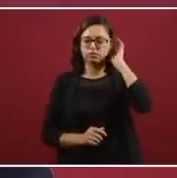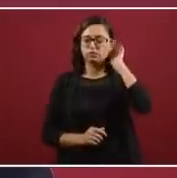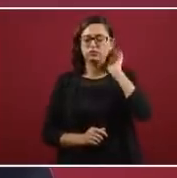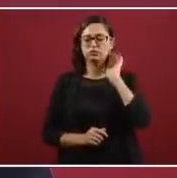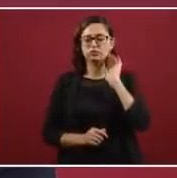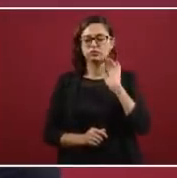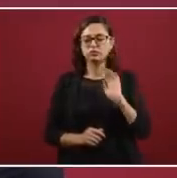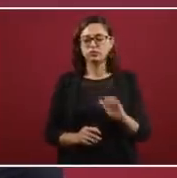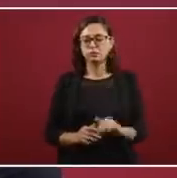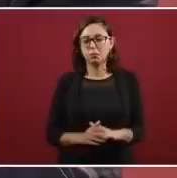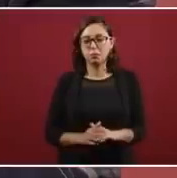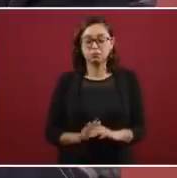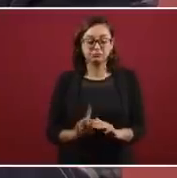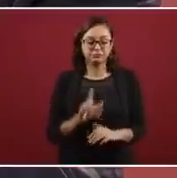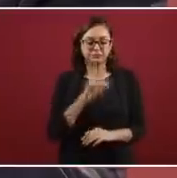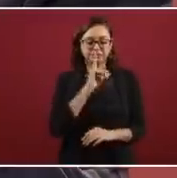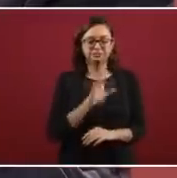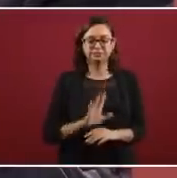No.